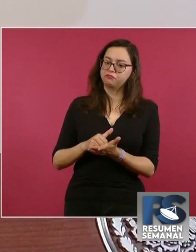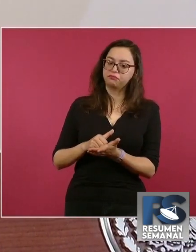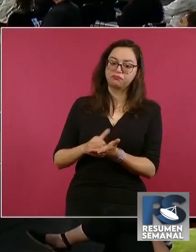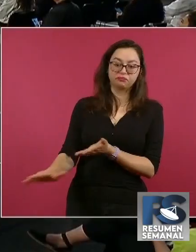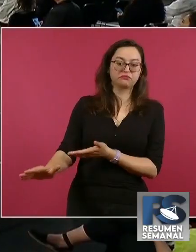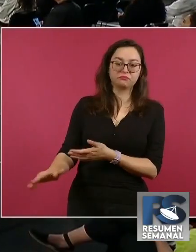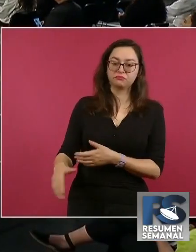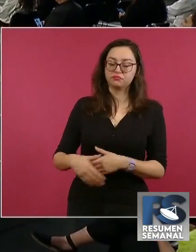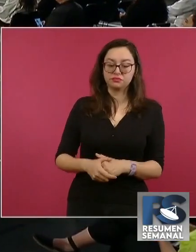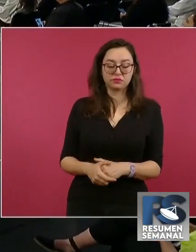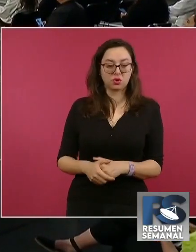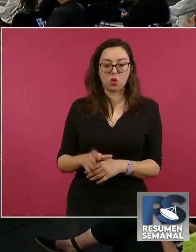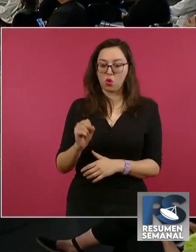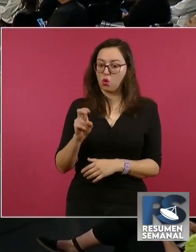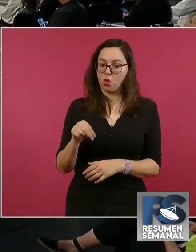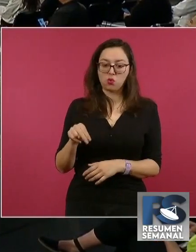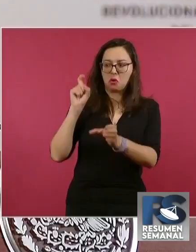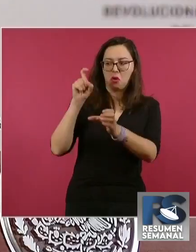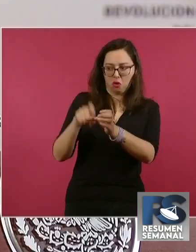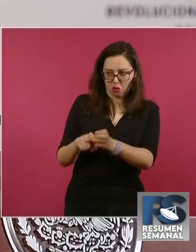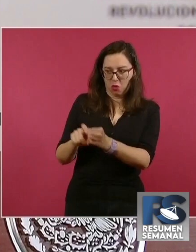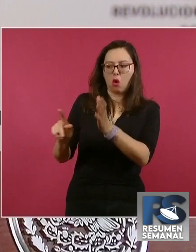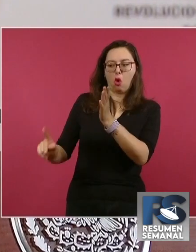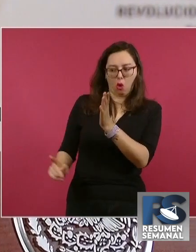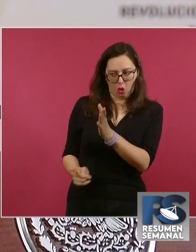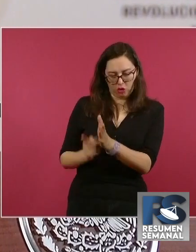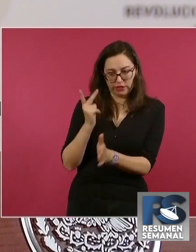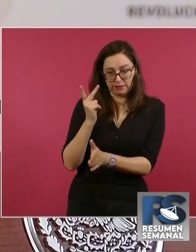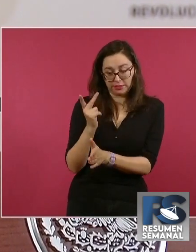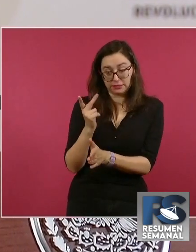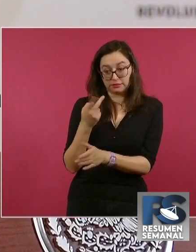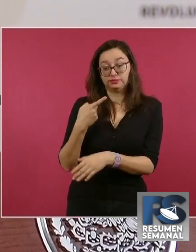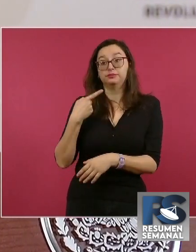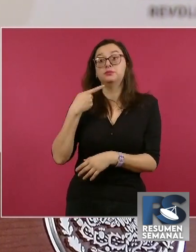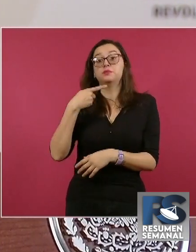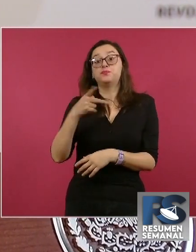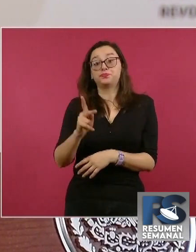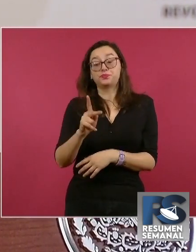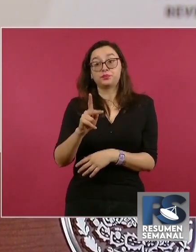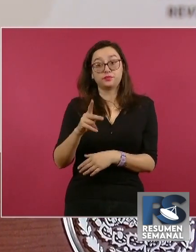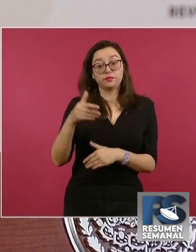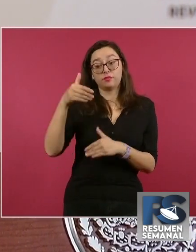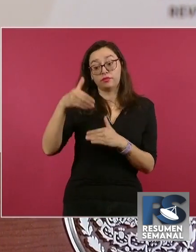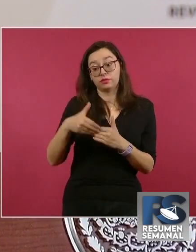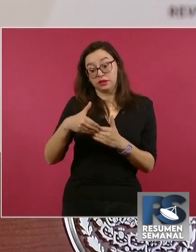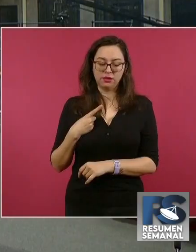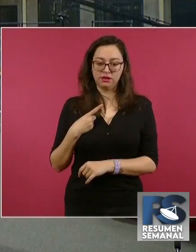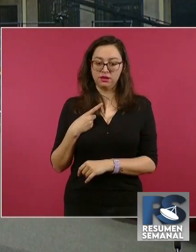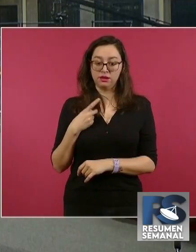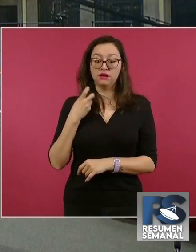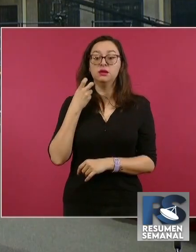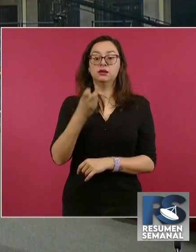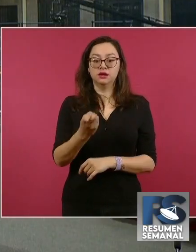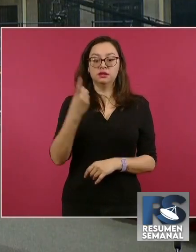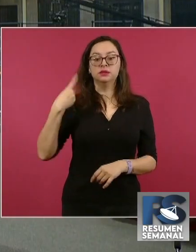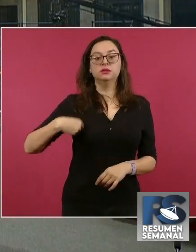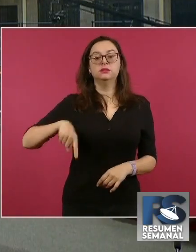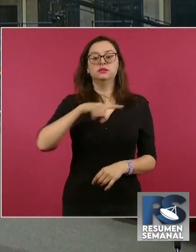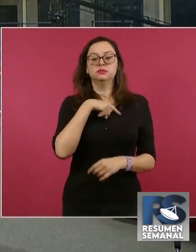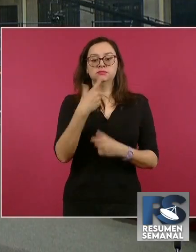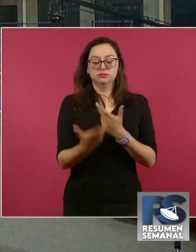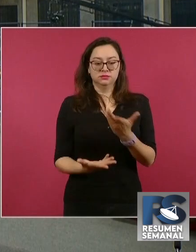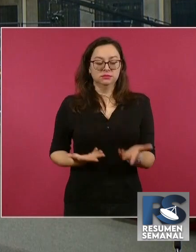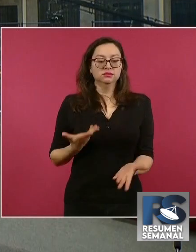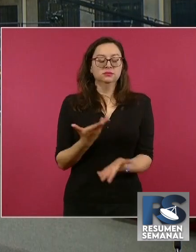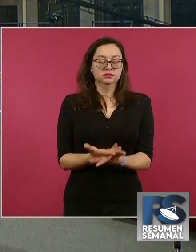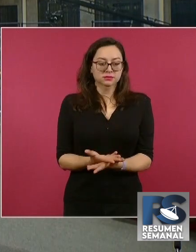expulsado de Naciones Unidas en conferencia de prensa El mandatario Nacional dijo que diversos países se pueden adherir de manera voluntaria